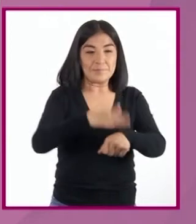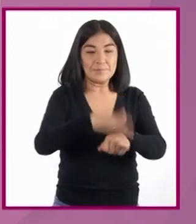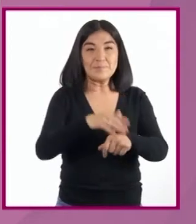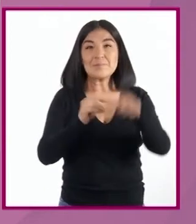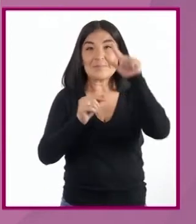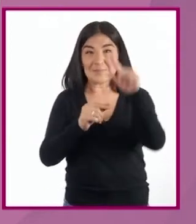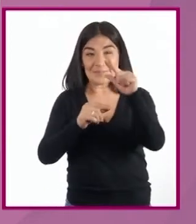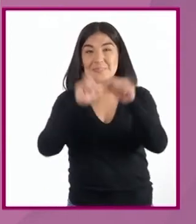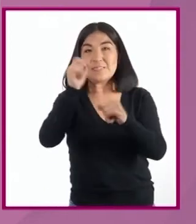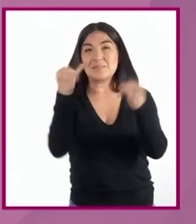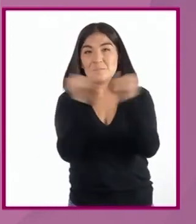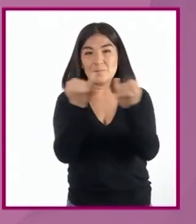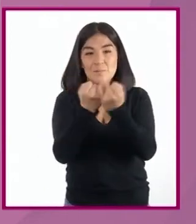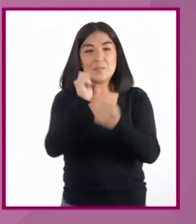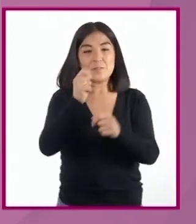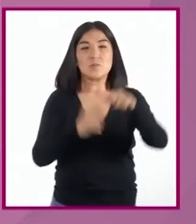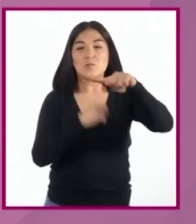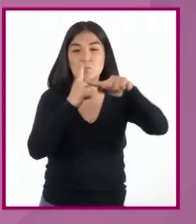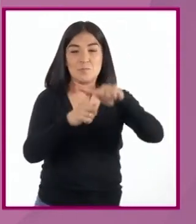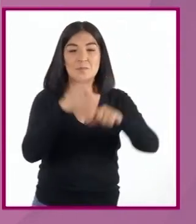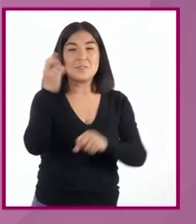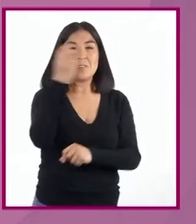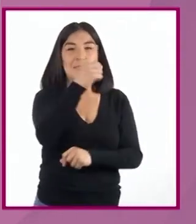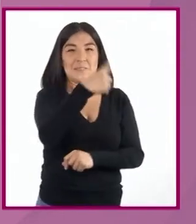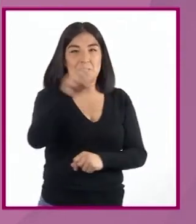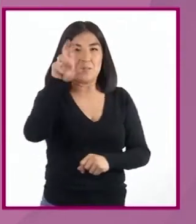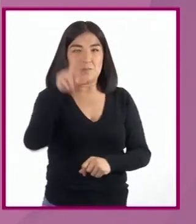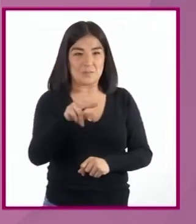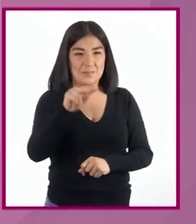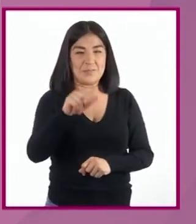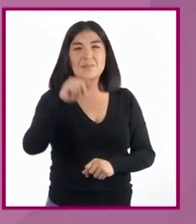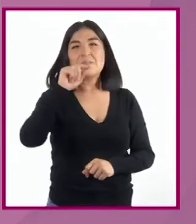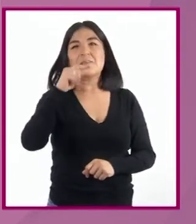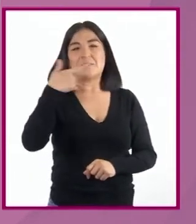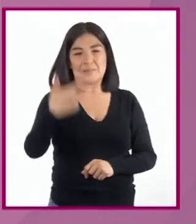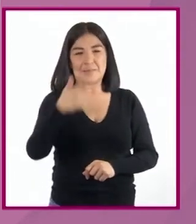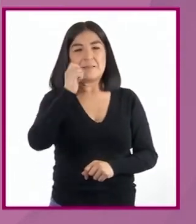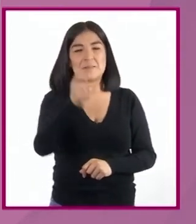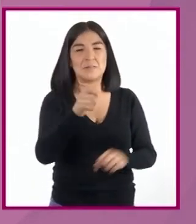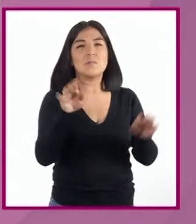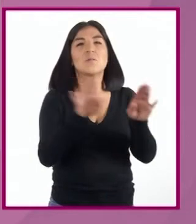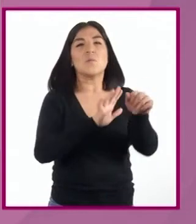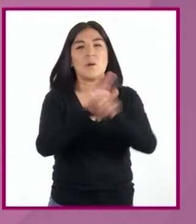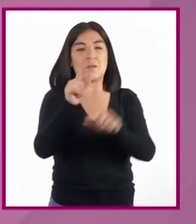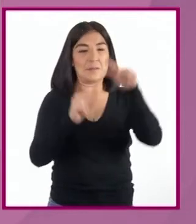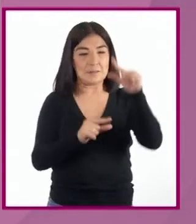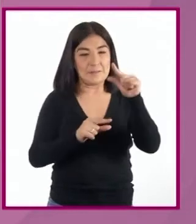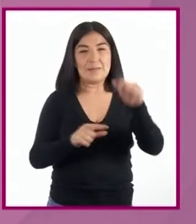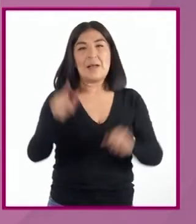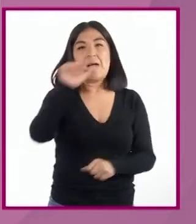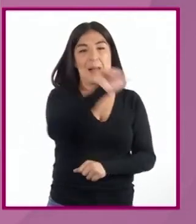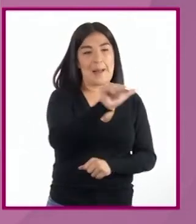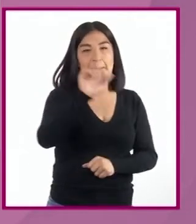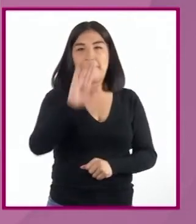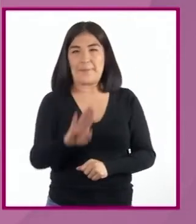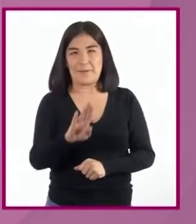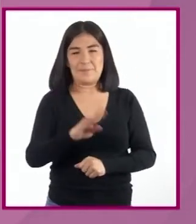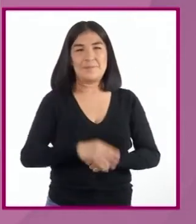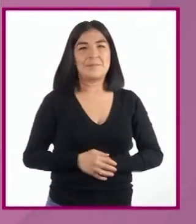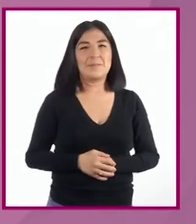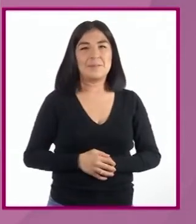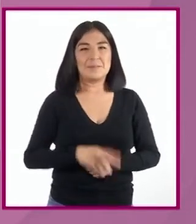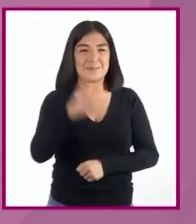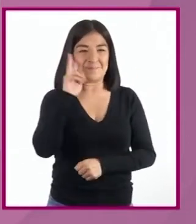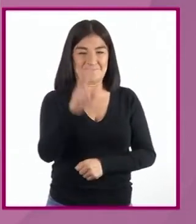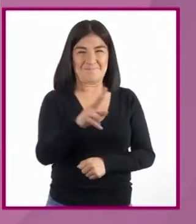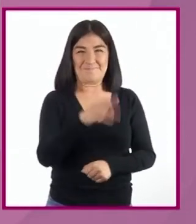ángulos contiguos suman 180 grados. En este caso, son los ángulos A y B. Como